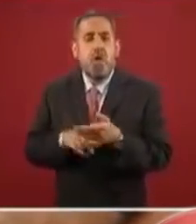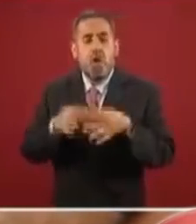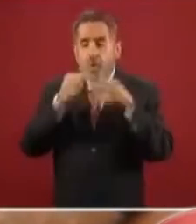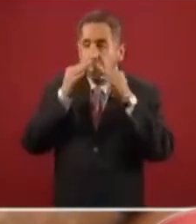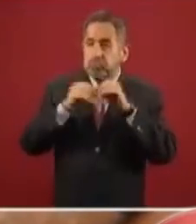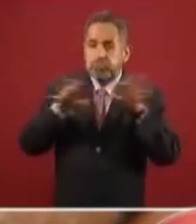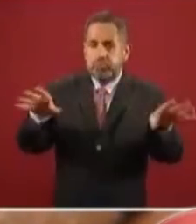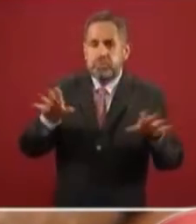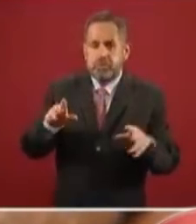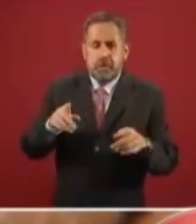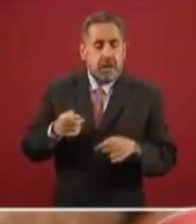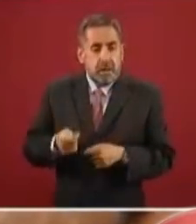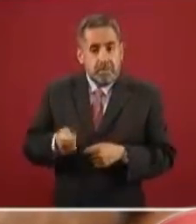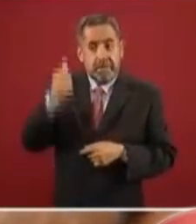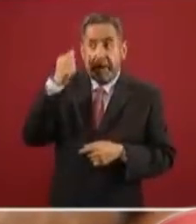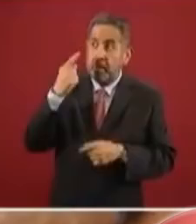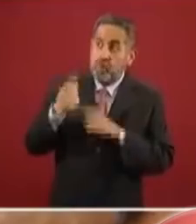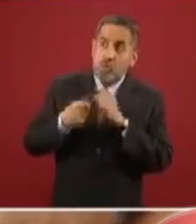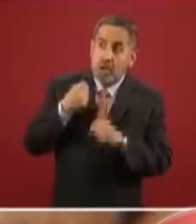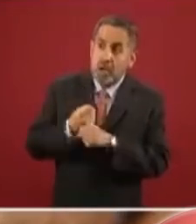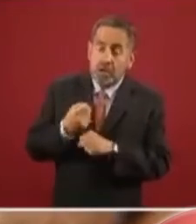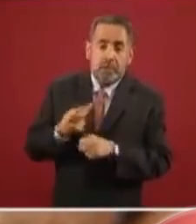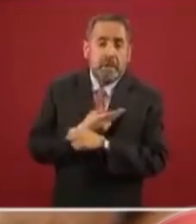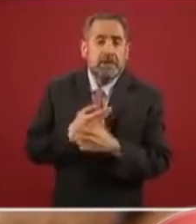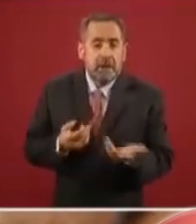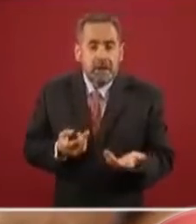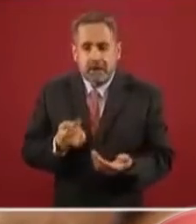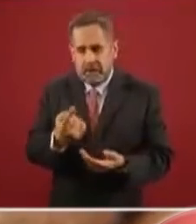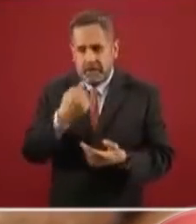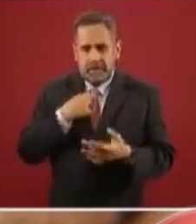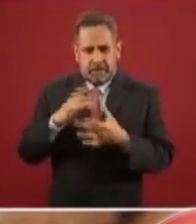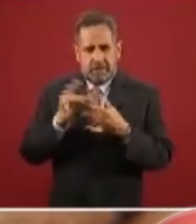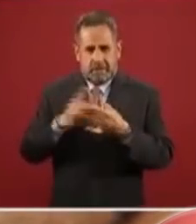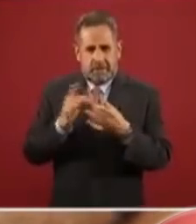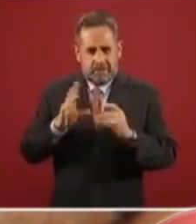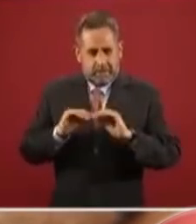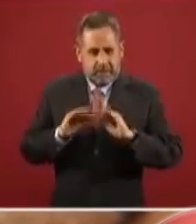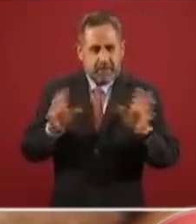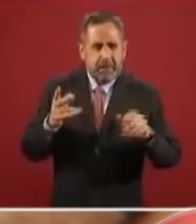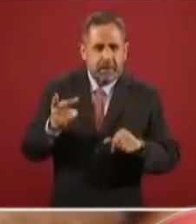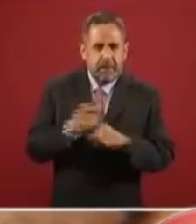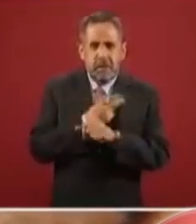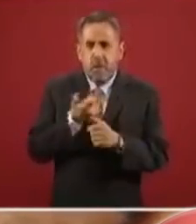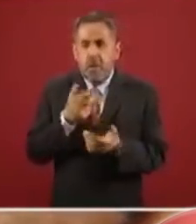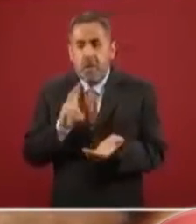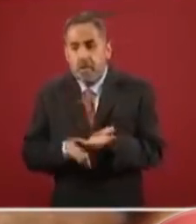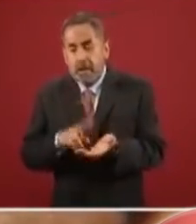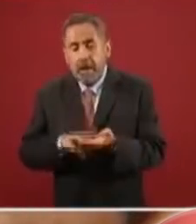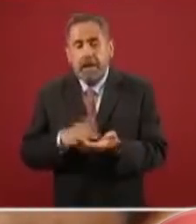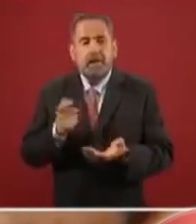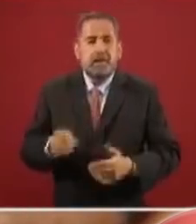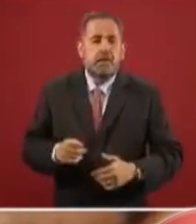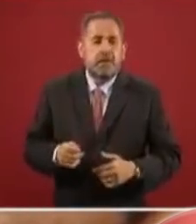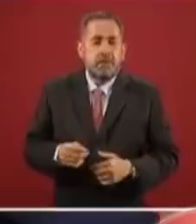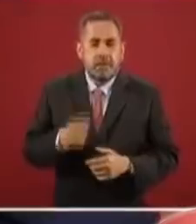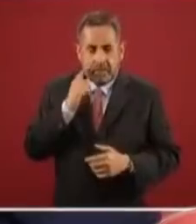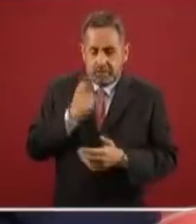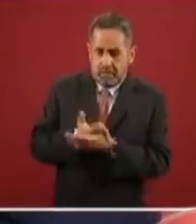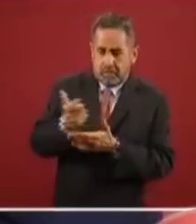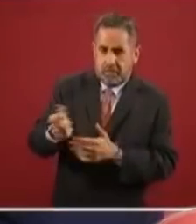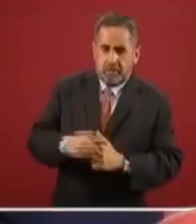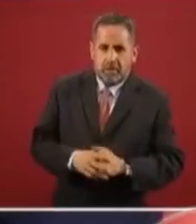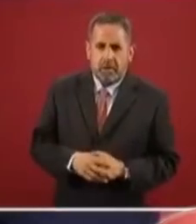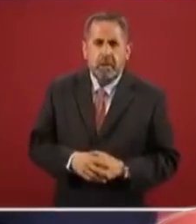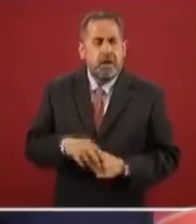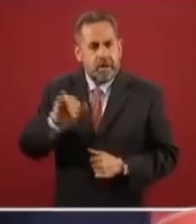público, esta es la primera vez en muchos años que eso ocurre. ¿Nos pudiera proporcionar el precio, cuánto costó la cobertura petrolera? Sí, le